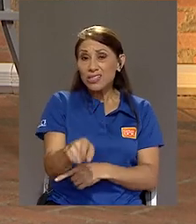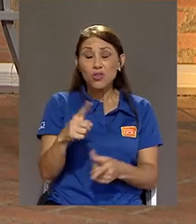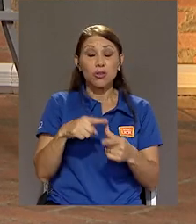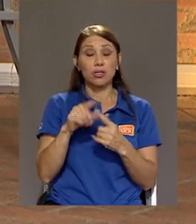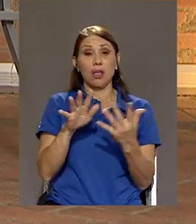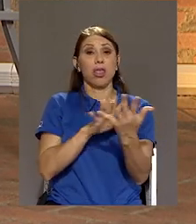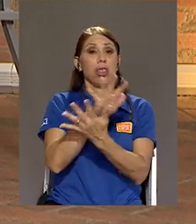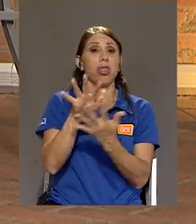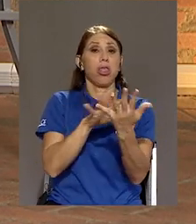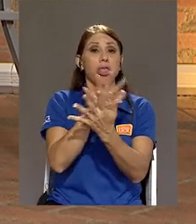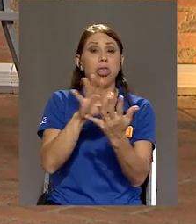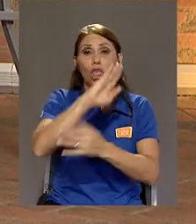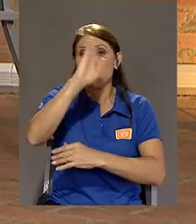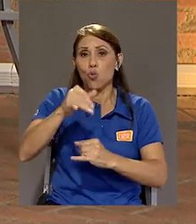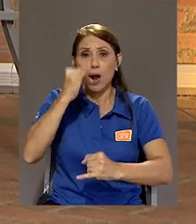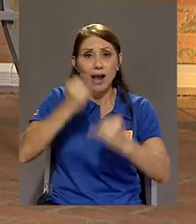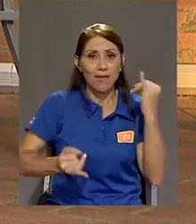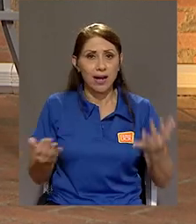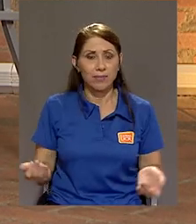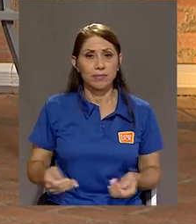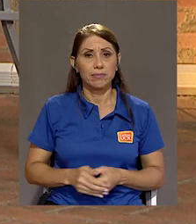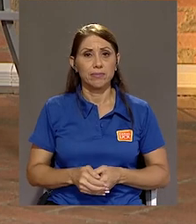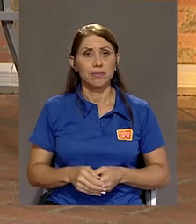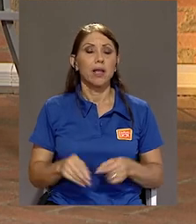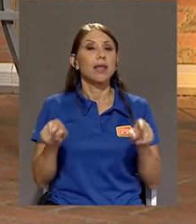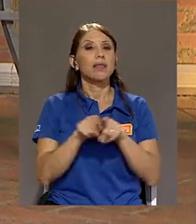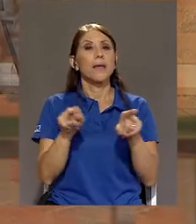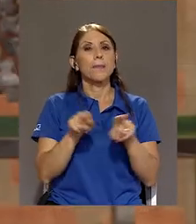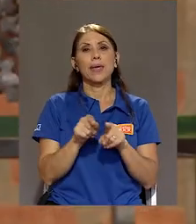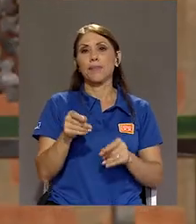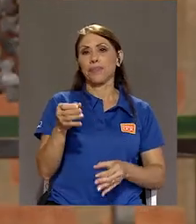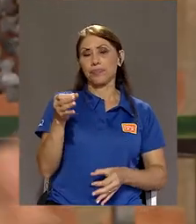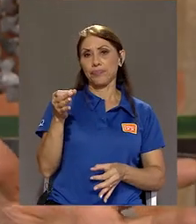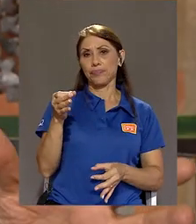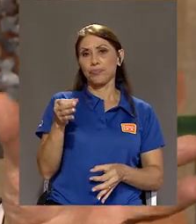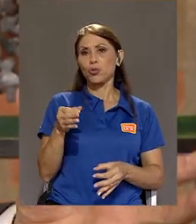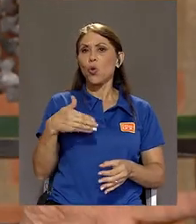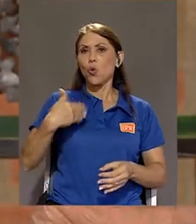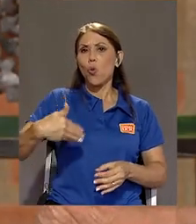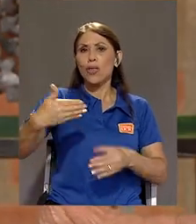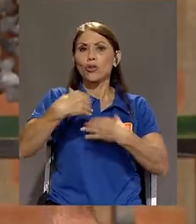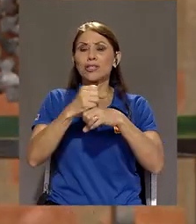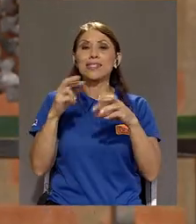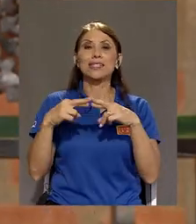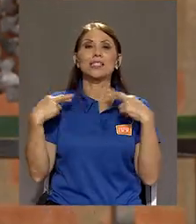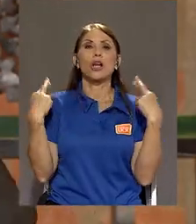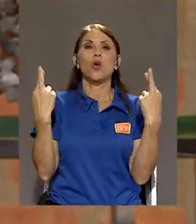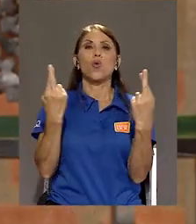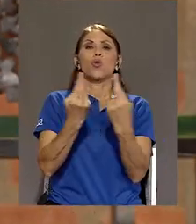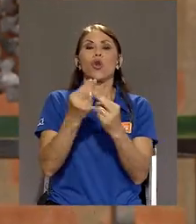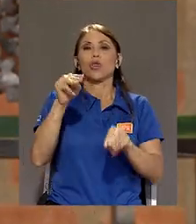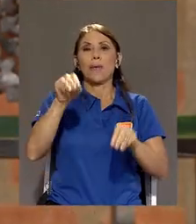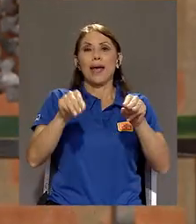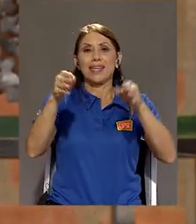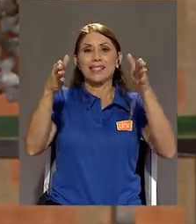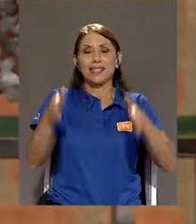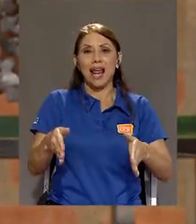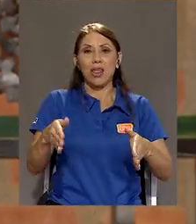acabar. La otra cosa importante, en la Corte, en lo que es la reunión de todos los magistrados, casi